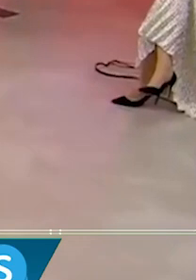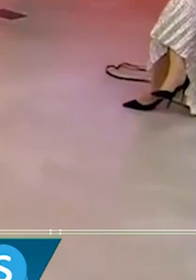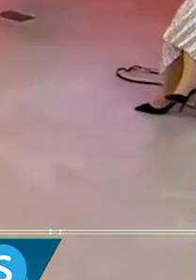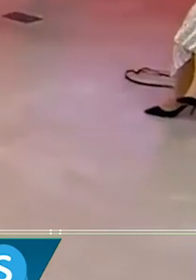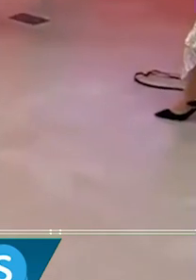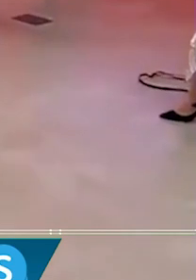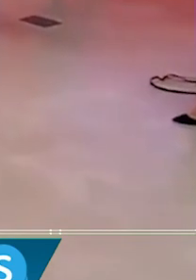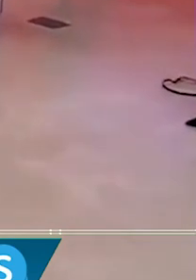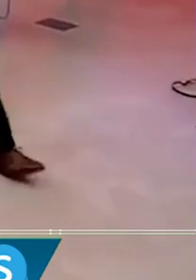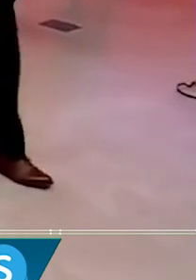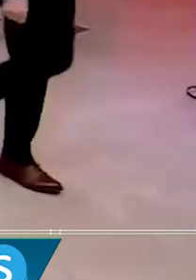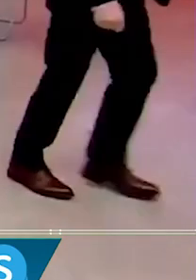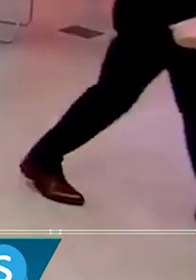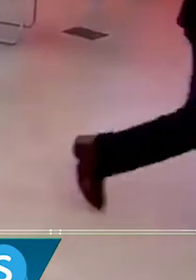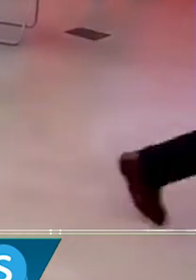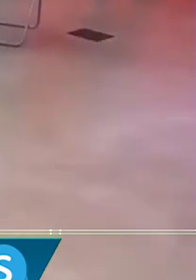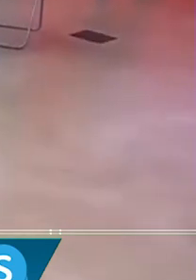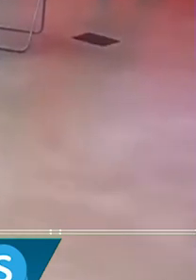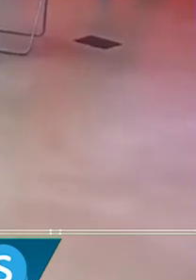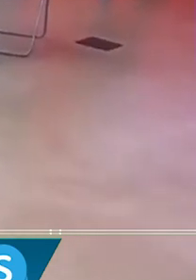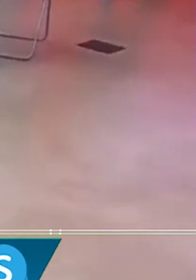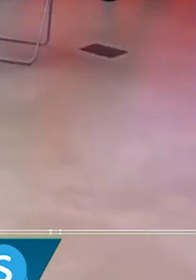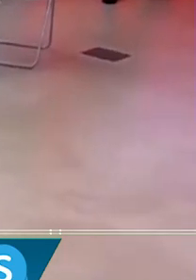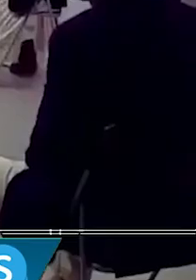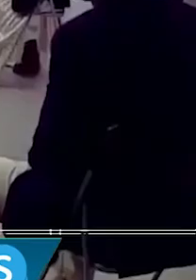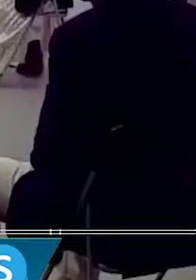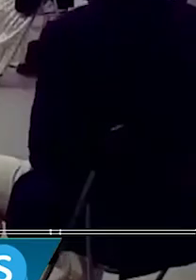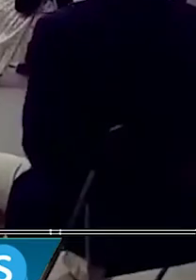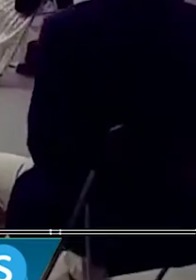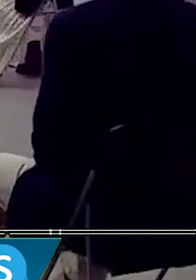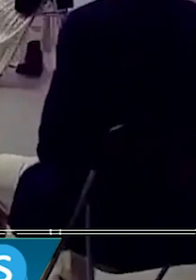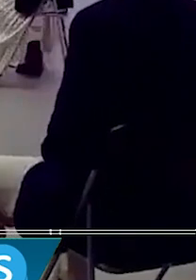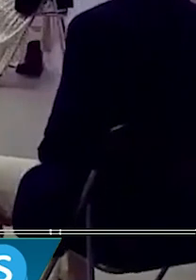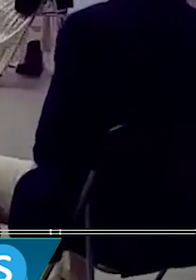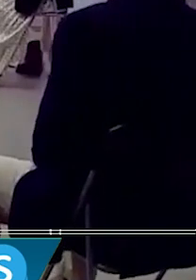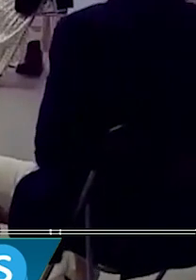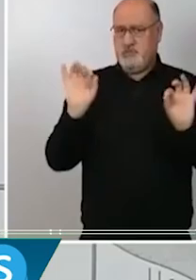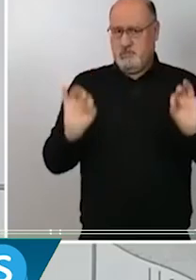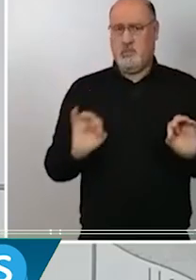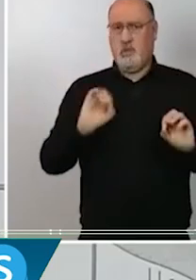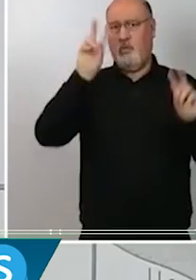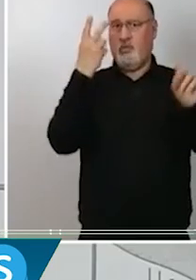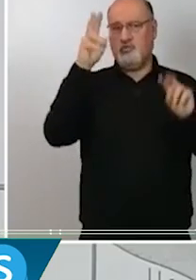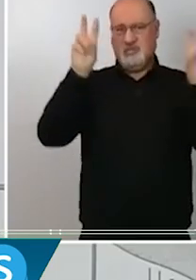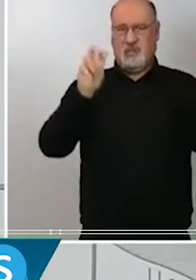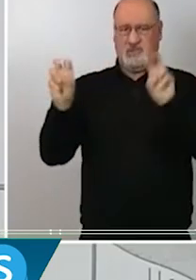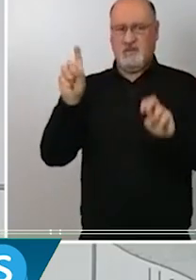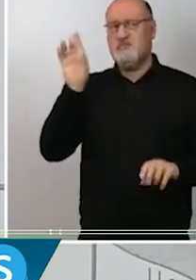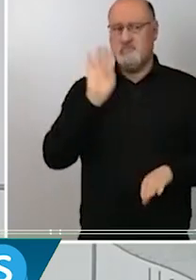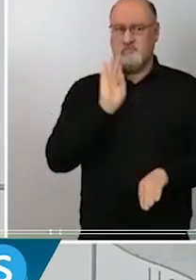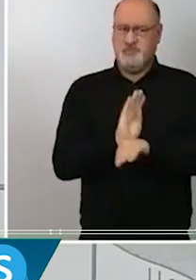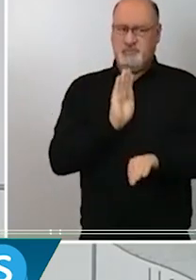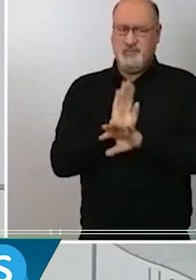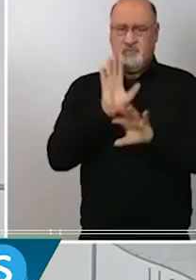Esquerra Republicana, con Bildu, que ciertamente no es lo que el señor Sánchez prometió cuando se presentó en las